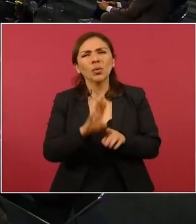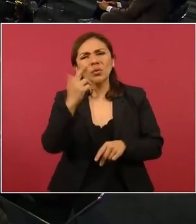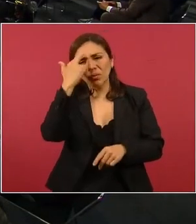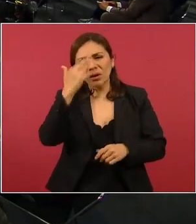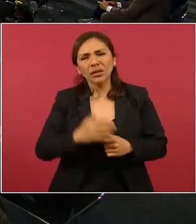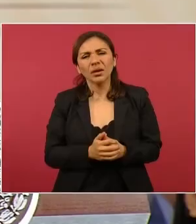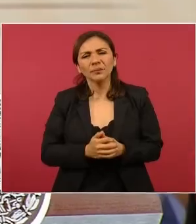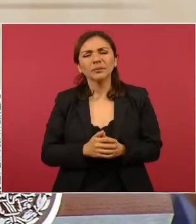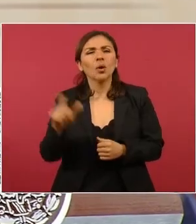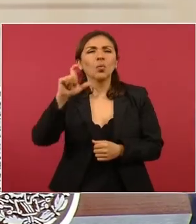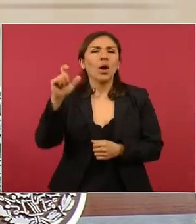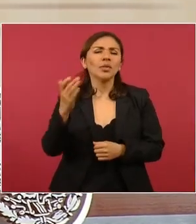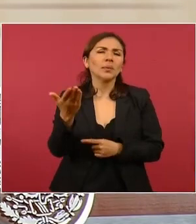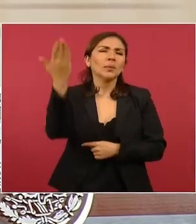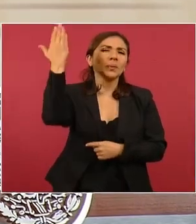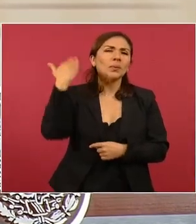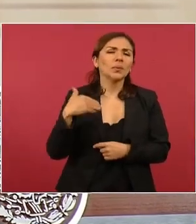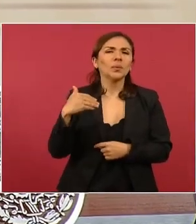En el Maximato.